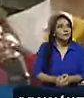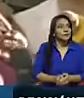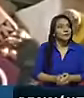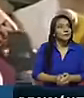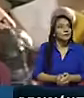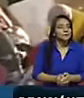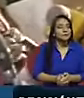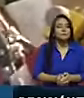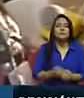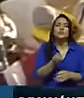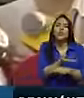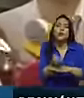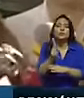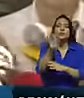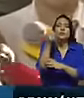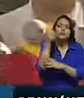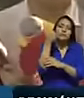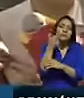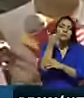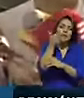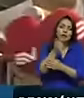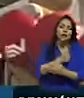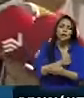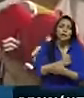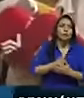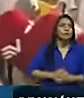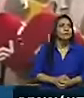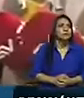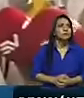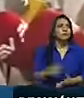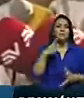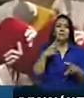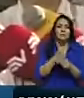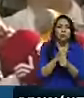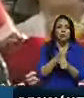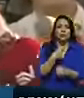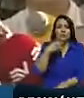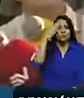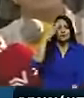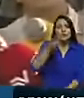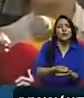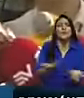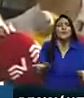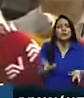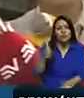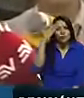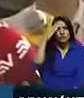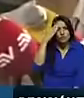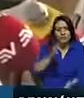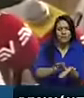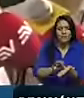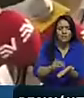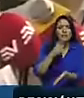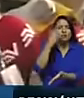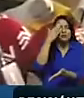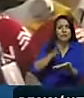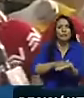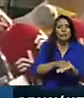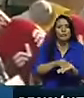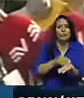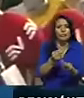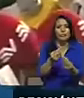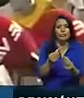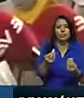bolígrafo propio a propósito de Qué bueno es más seguro Yo sé dónde lo compré Yo sé que es estina sé que no se que no se